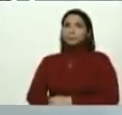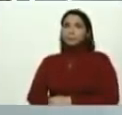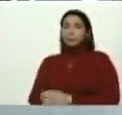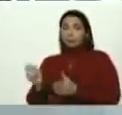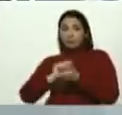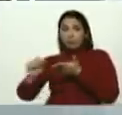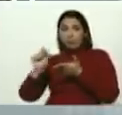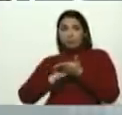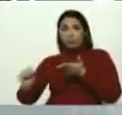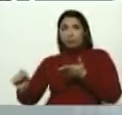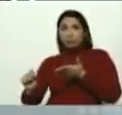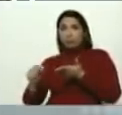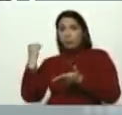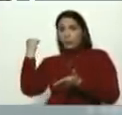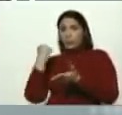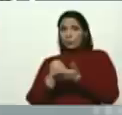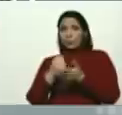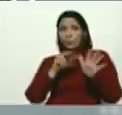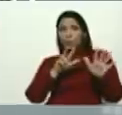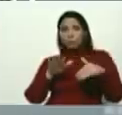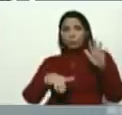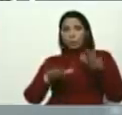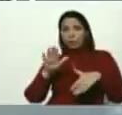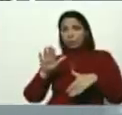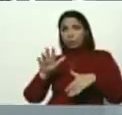Registro y notaría, de 8 a 12 el mediodía.